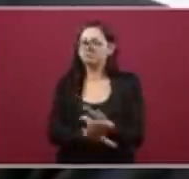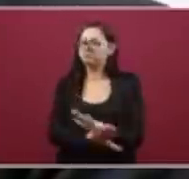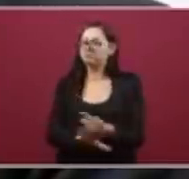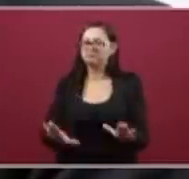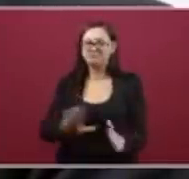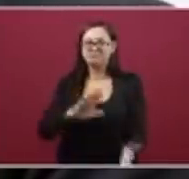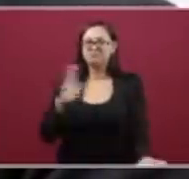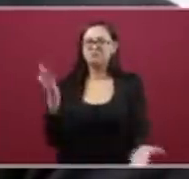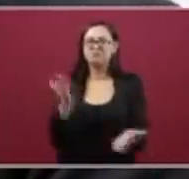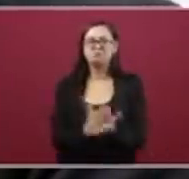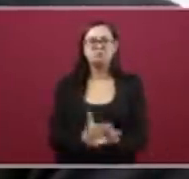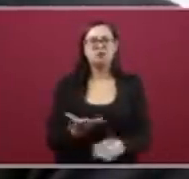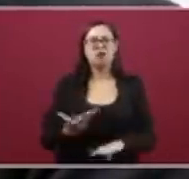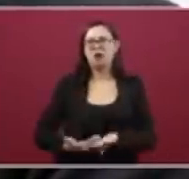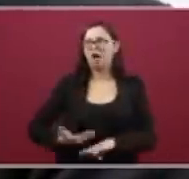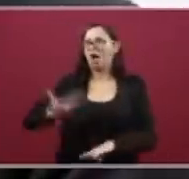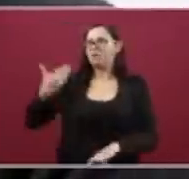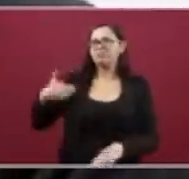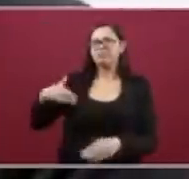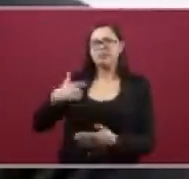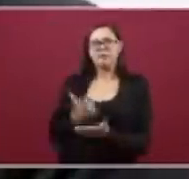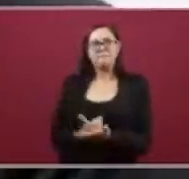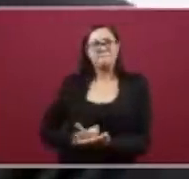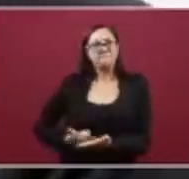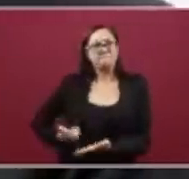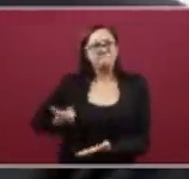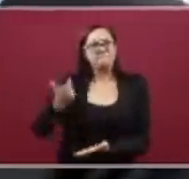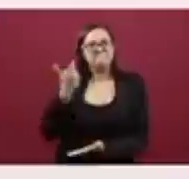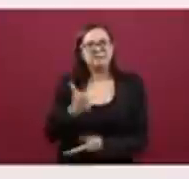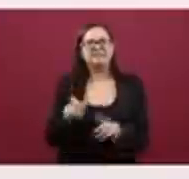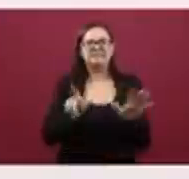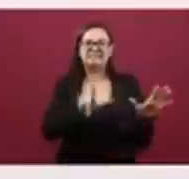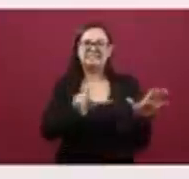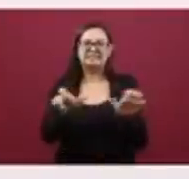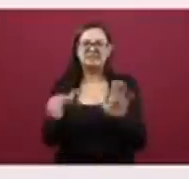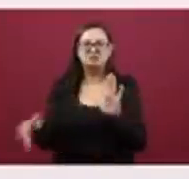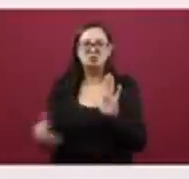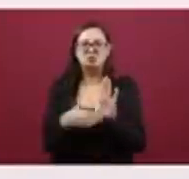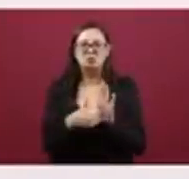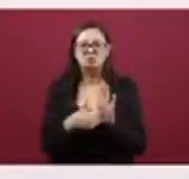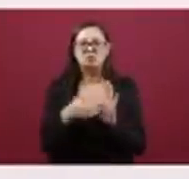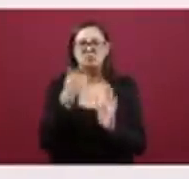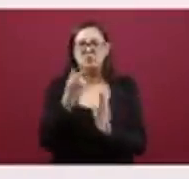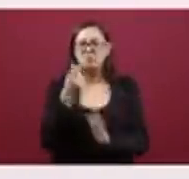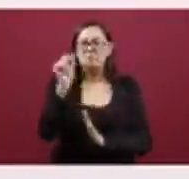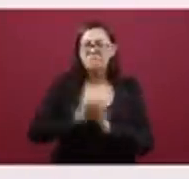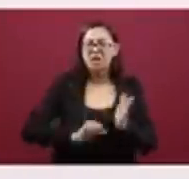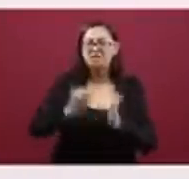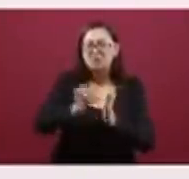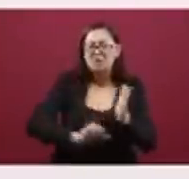como antes de hasta 700 mil pesos mensuales